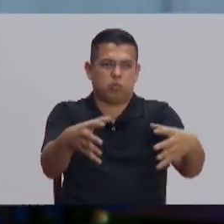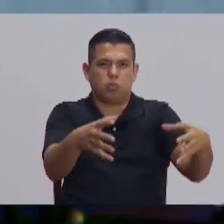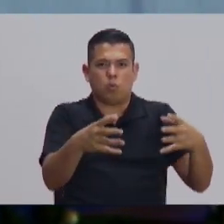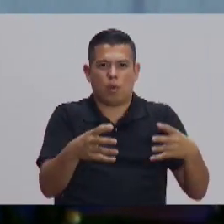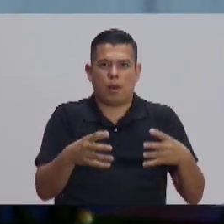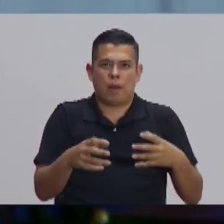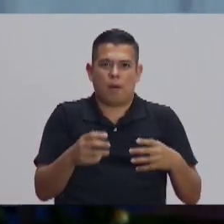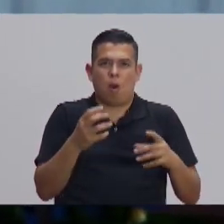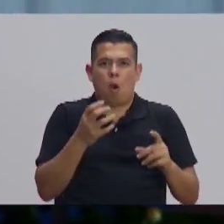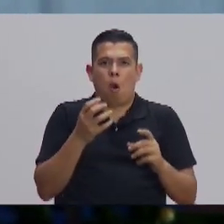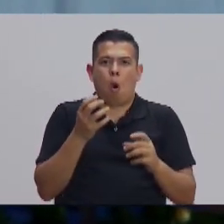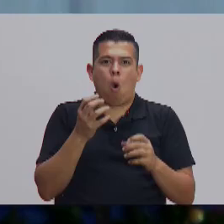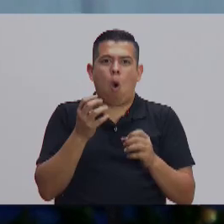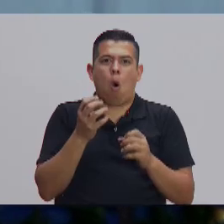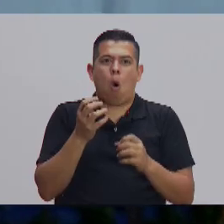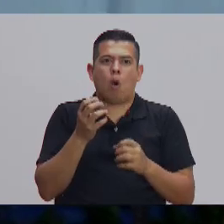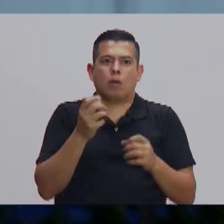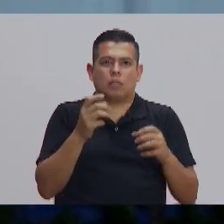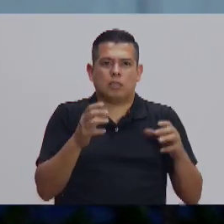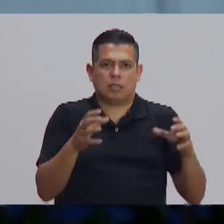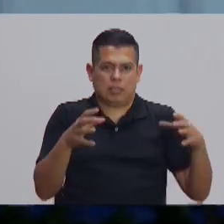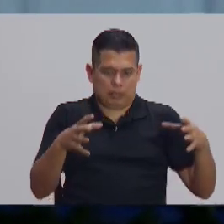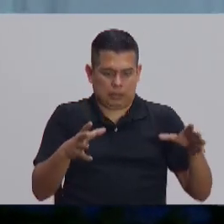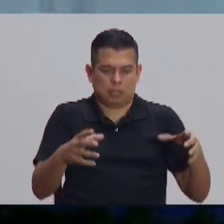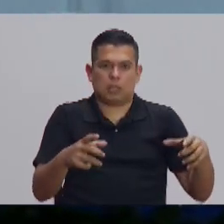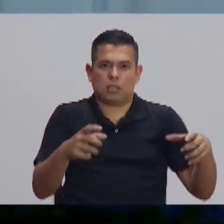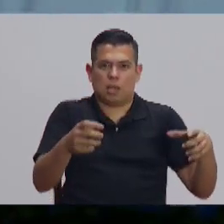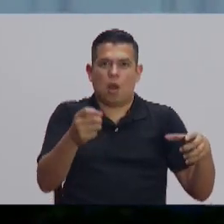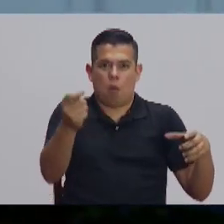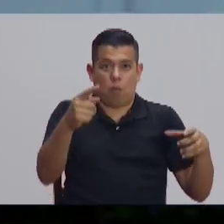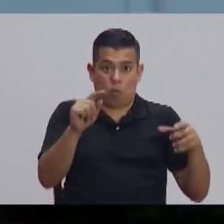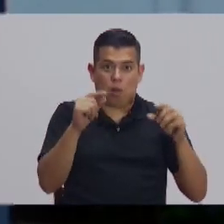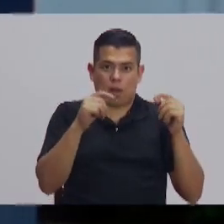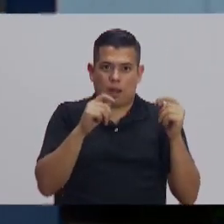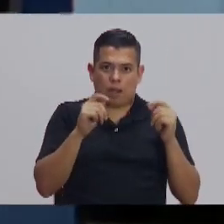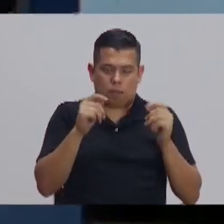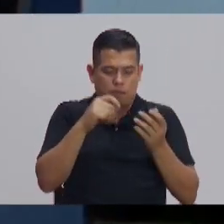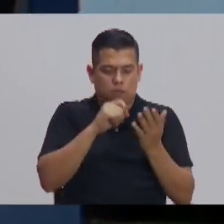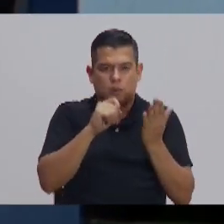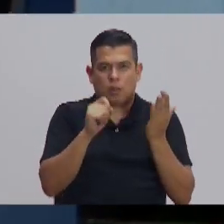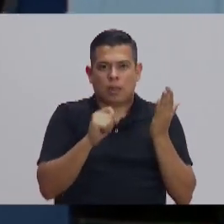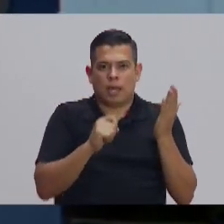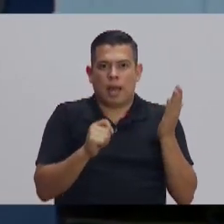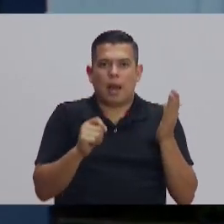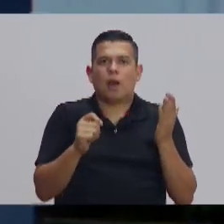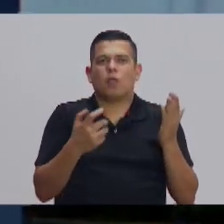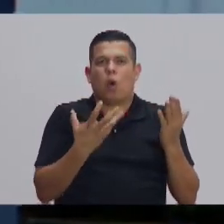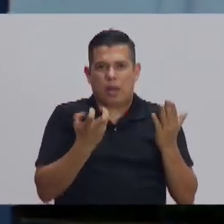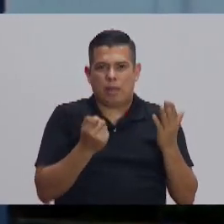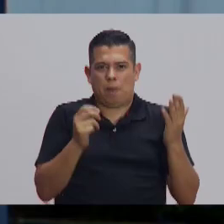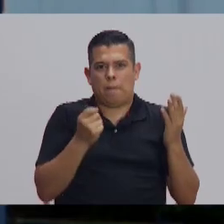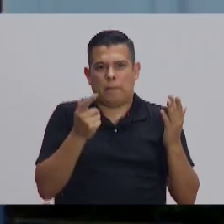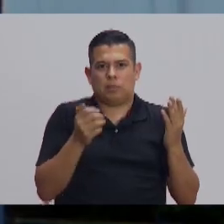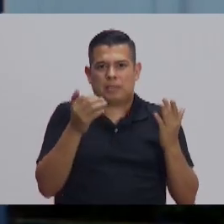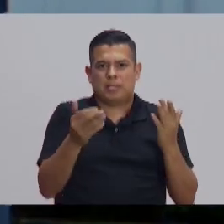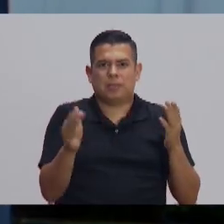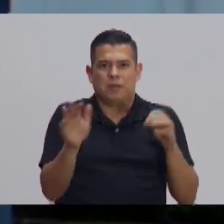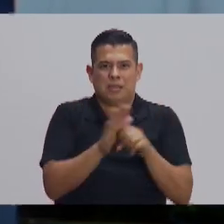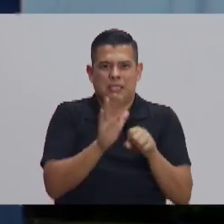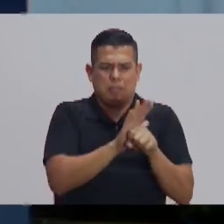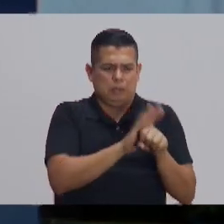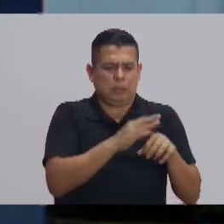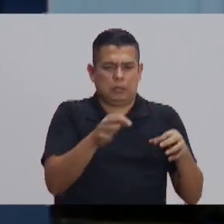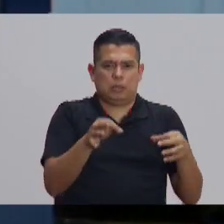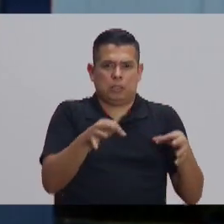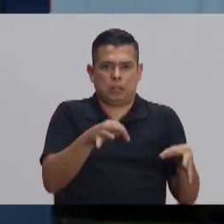nosotros que hiciéramos o queremos hacer para el próximo año esas canastas rebasarían a mí me